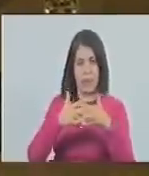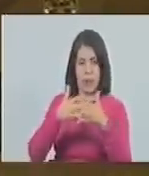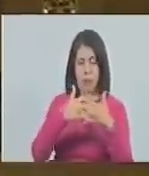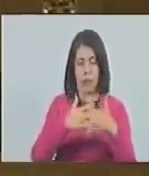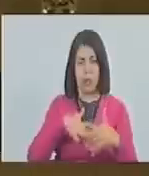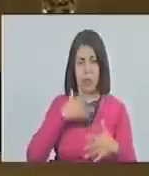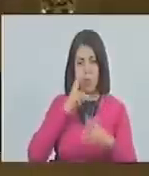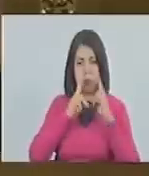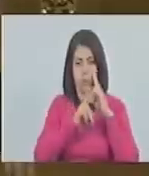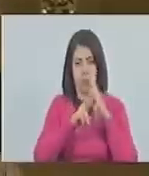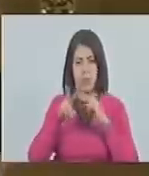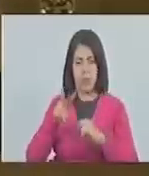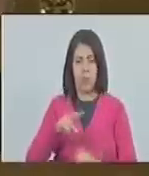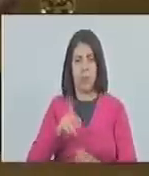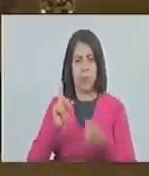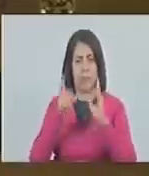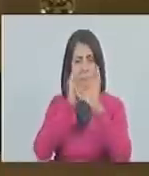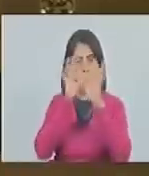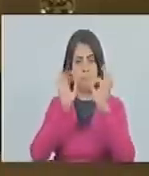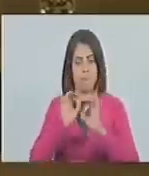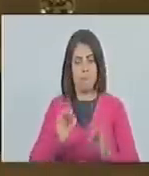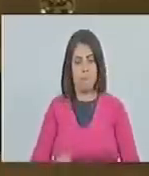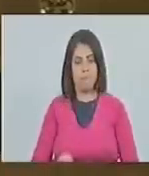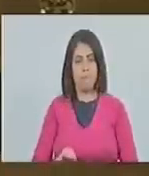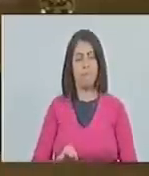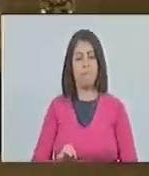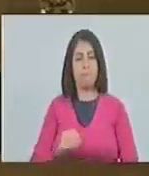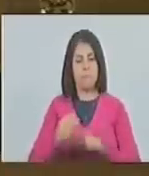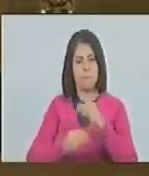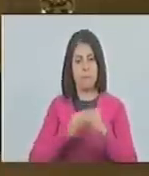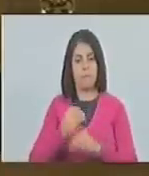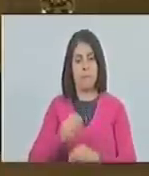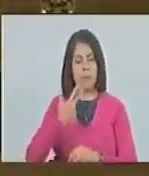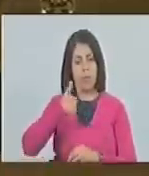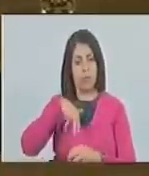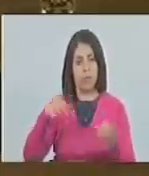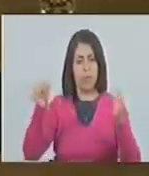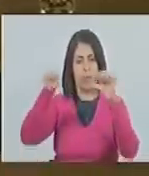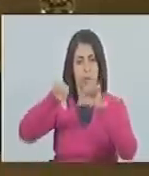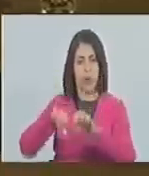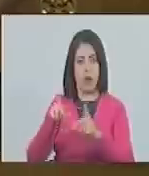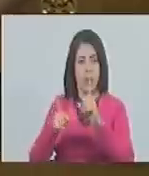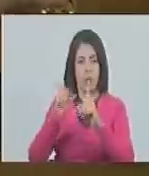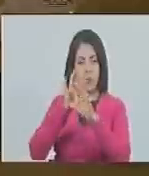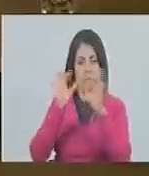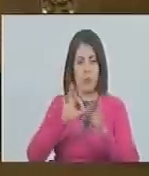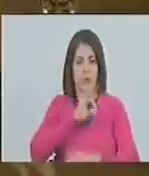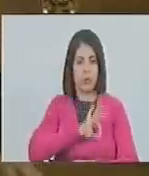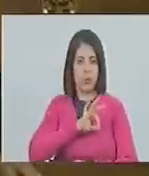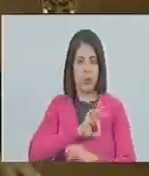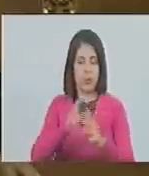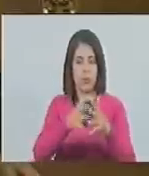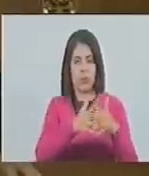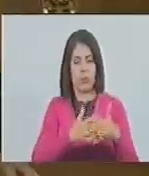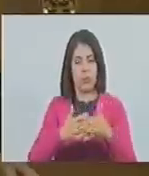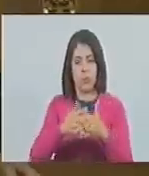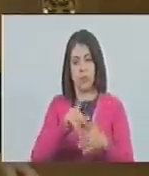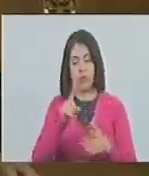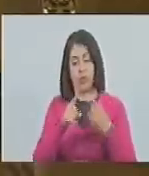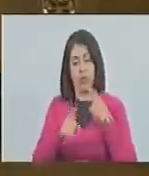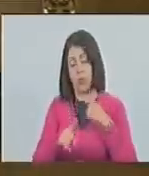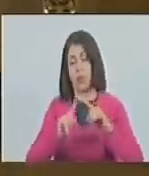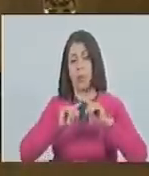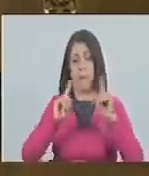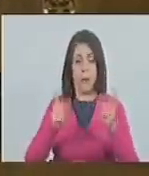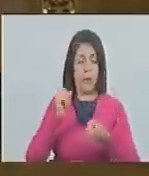Pudiera considerarse de alguna forma, bueno, extendiendo un poco el término, que nosotros dañamos de alguna manera a la sociedad norteamericana. No estoy seguro de eso,